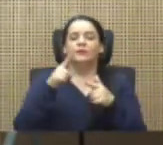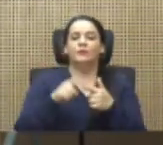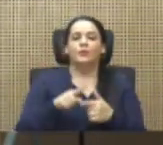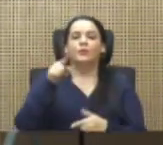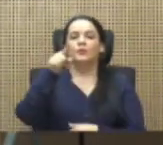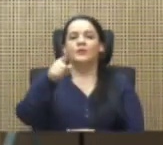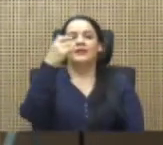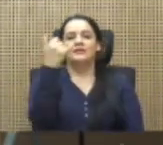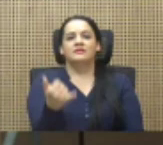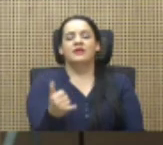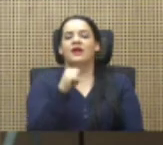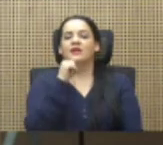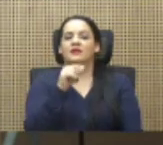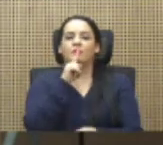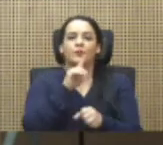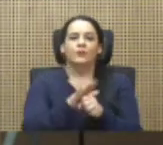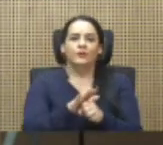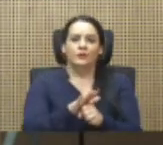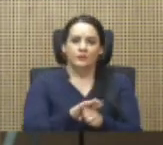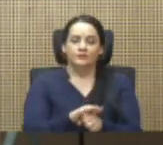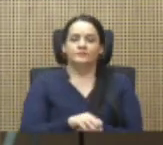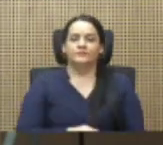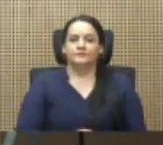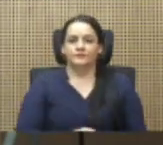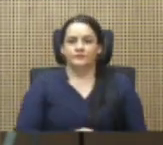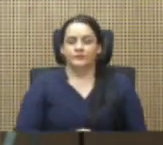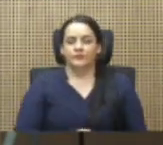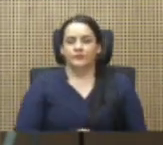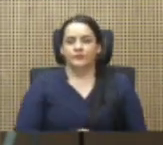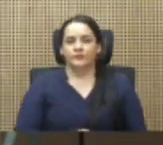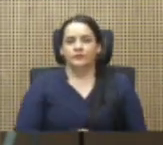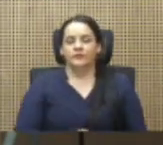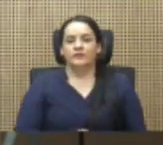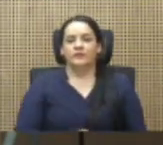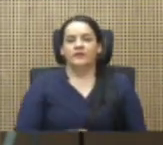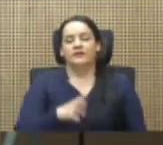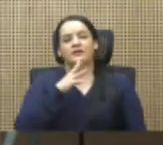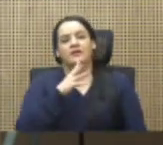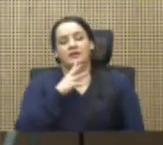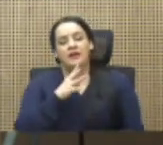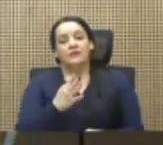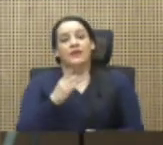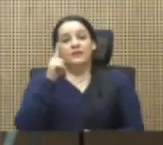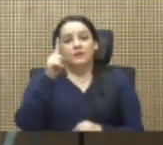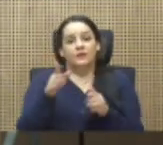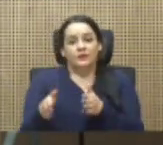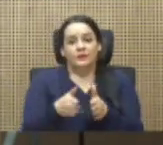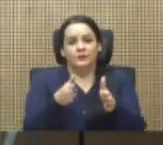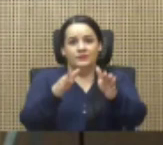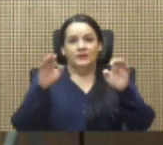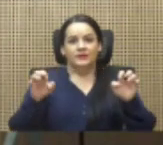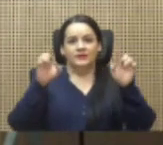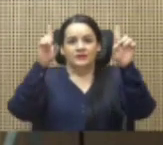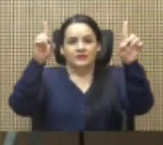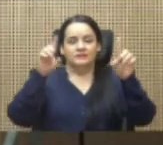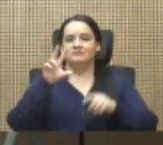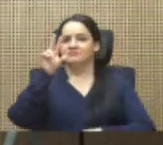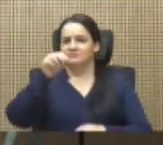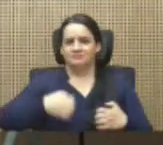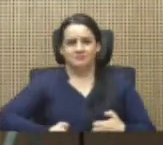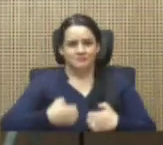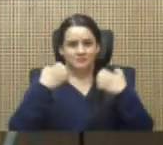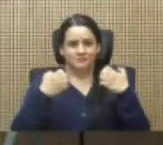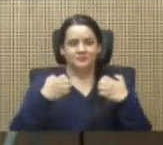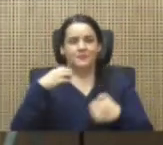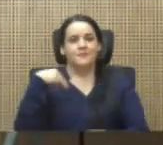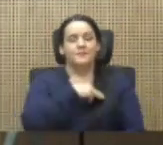ya está incumpliendo el compromiso. Habla de una ruta de la educación inexistente. La